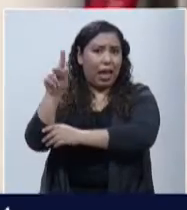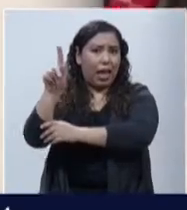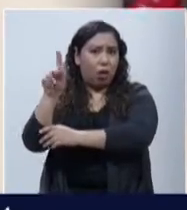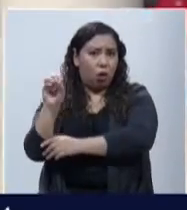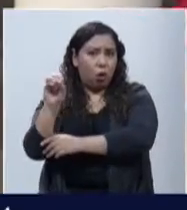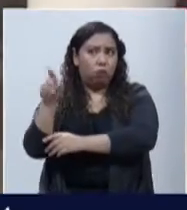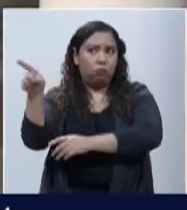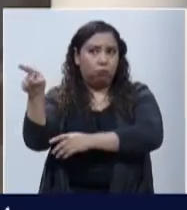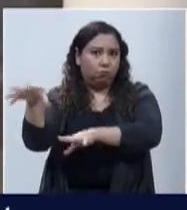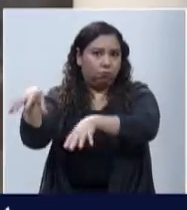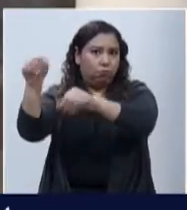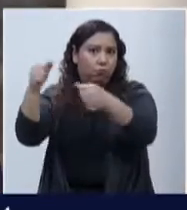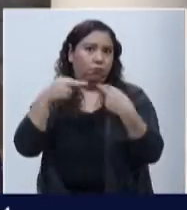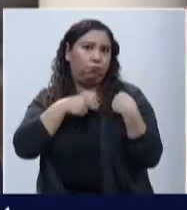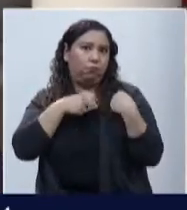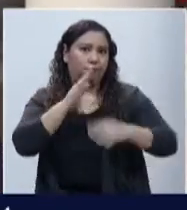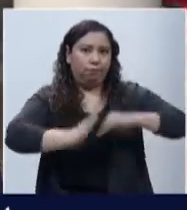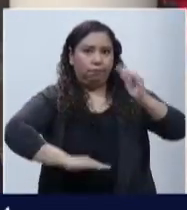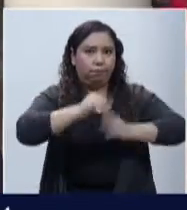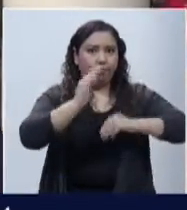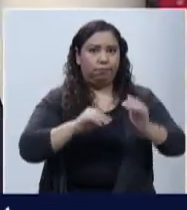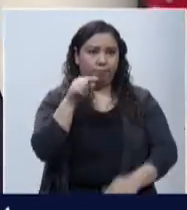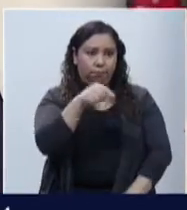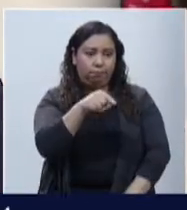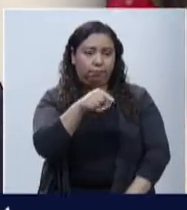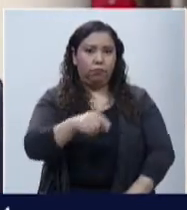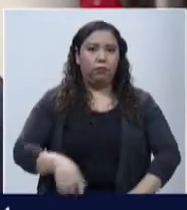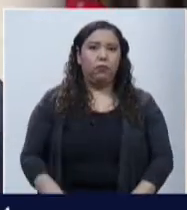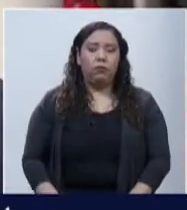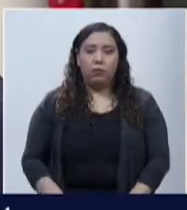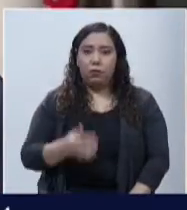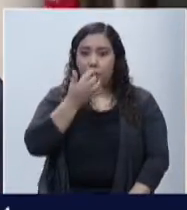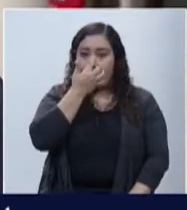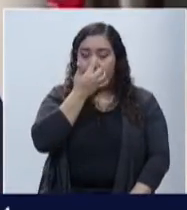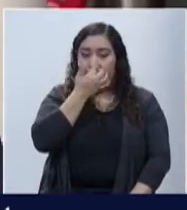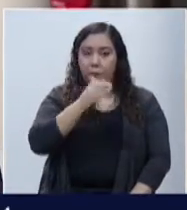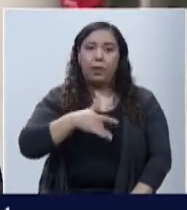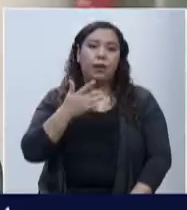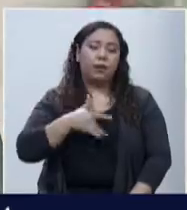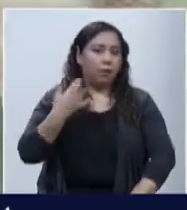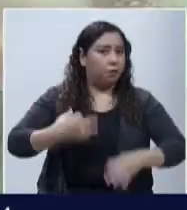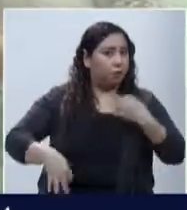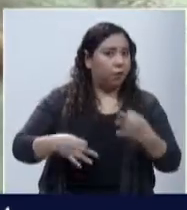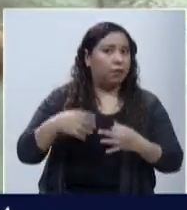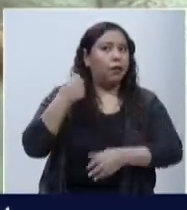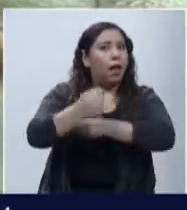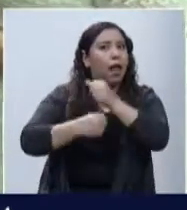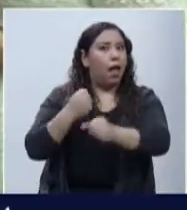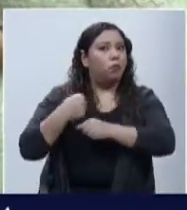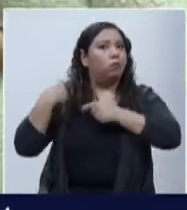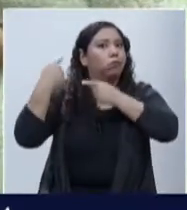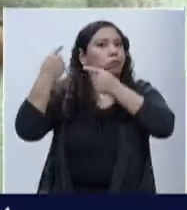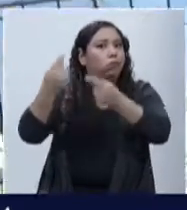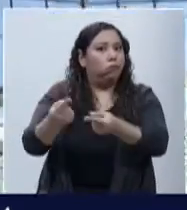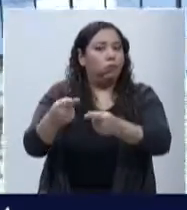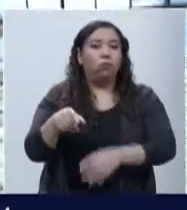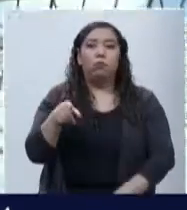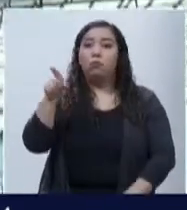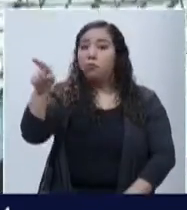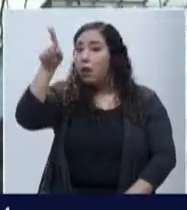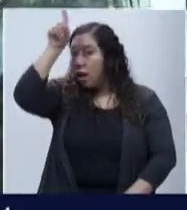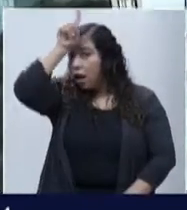bueno contentos y alegre porque esto lo veníamos trabajando desde hace muchos años tener de socios